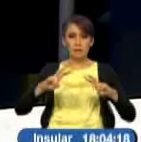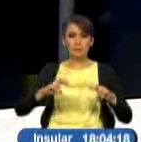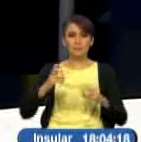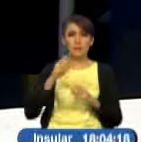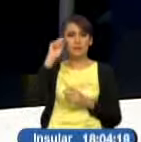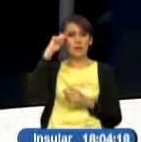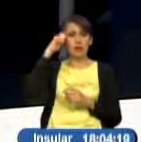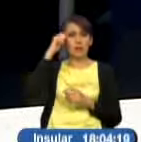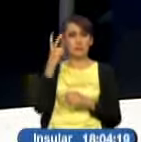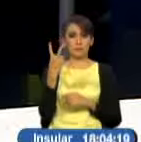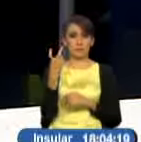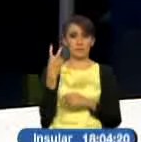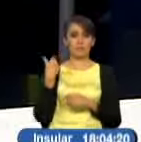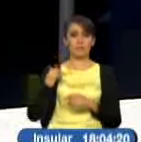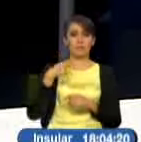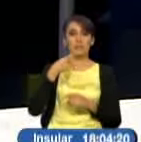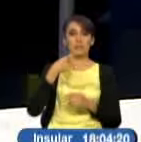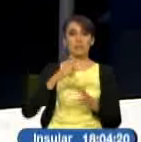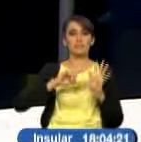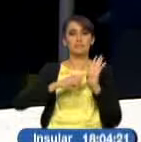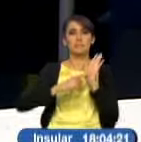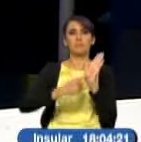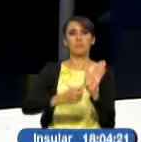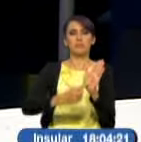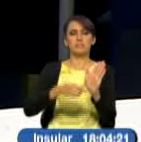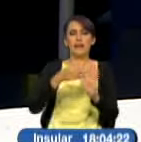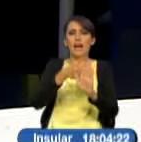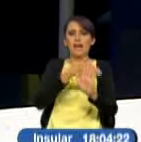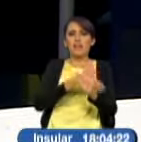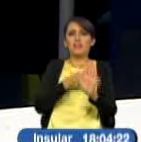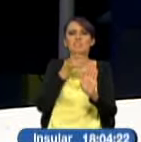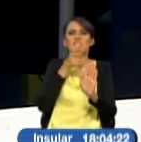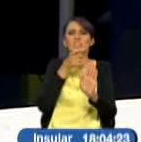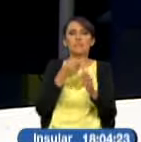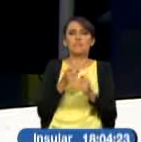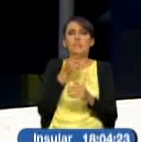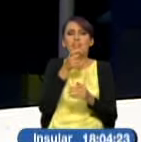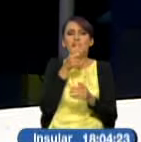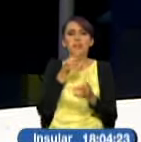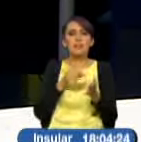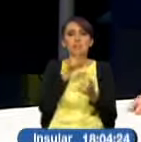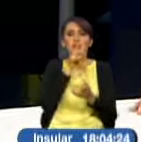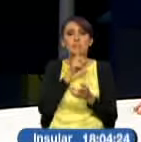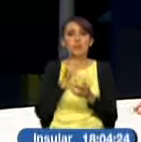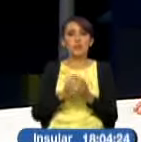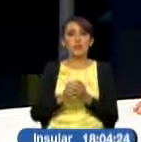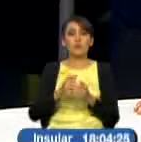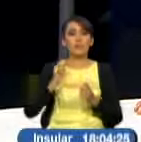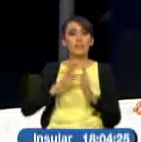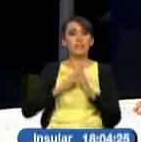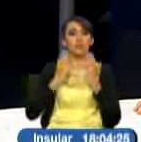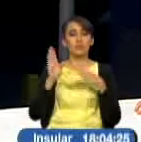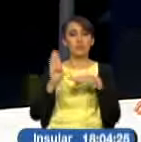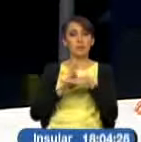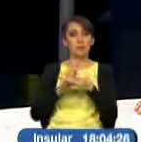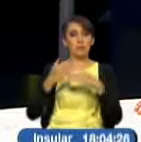12 desentraña lo que está detrás de esta entidad bancaria offshore, según explicó la periodista Cintia